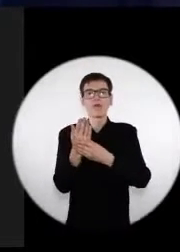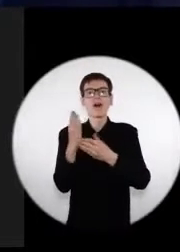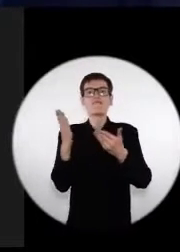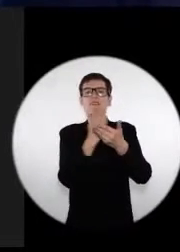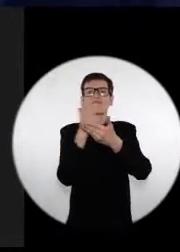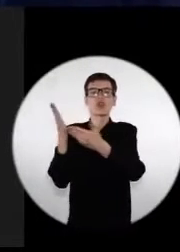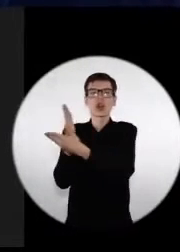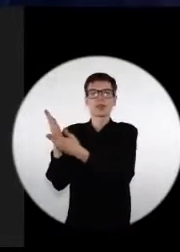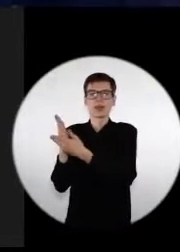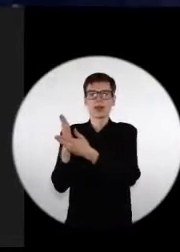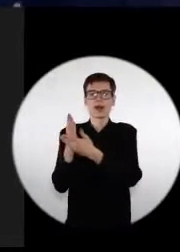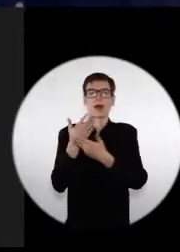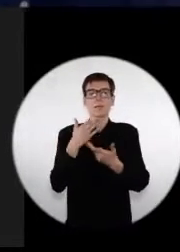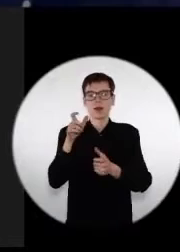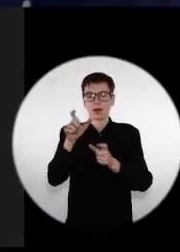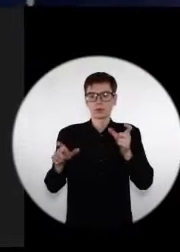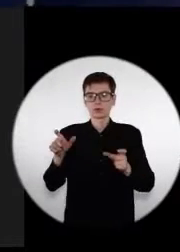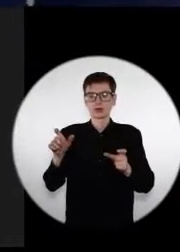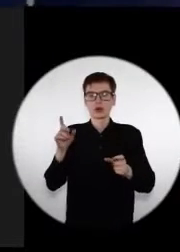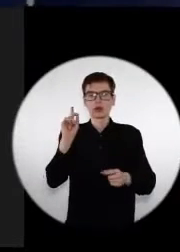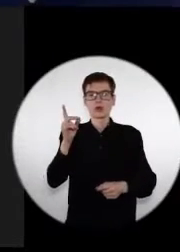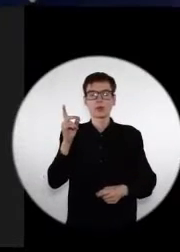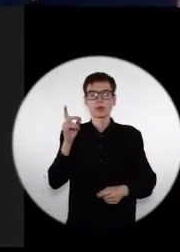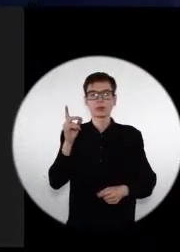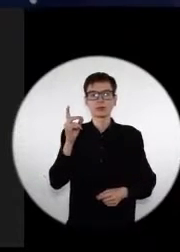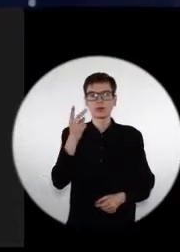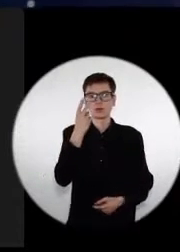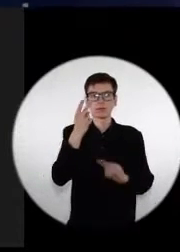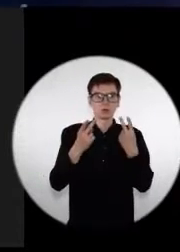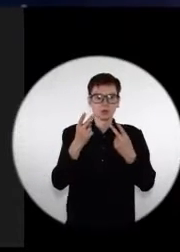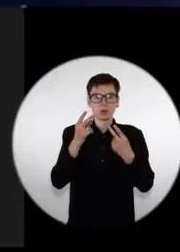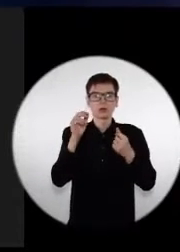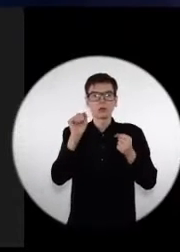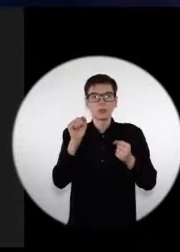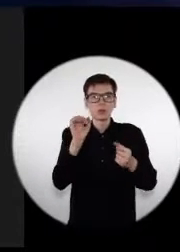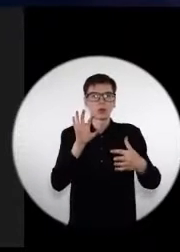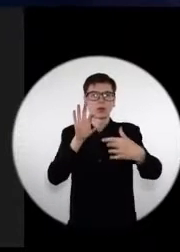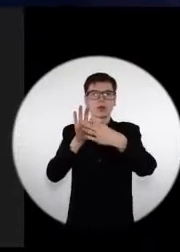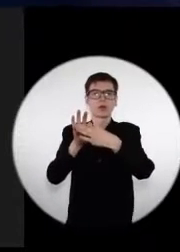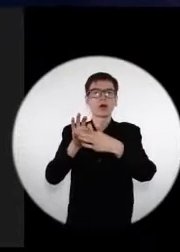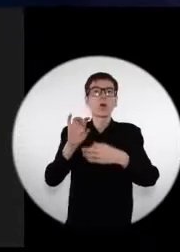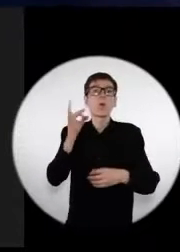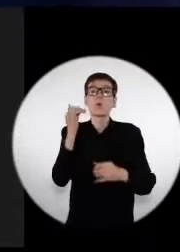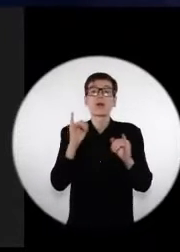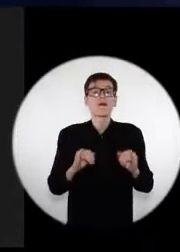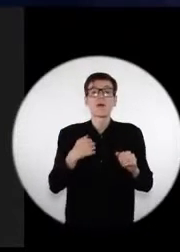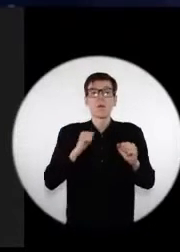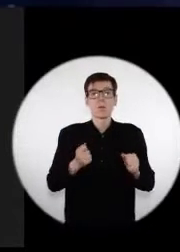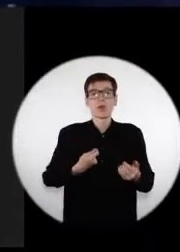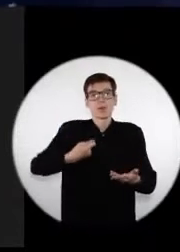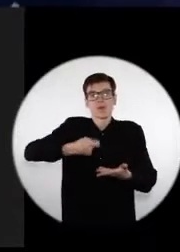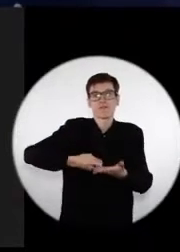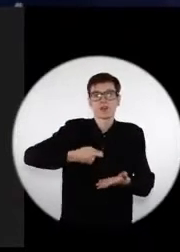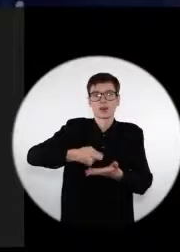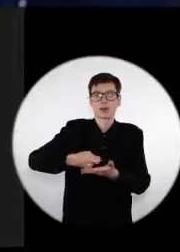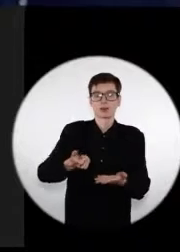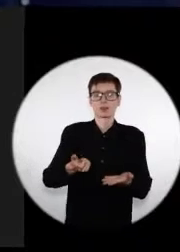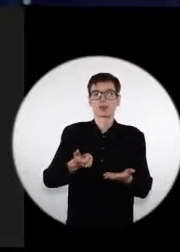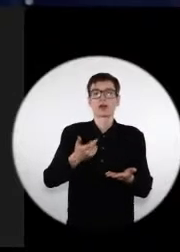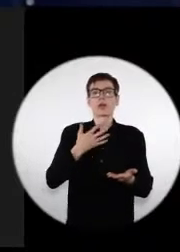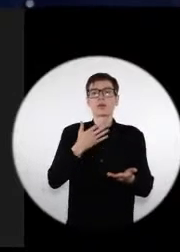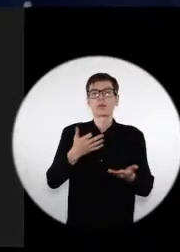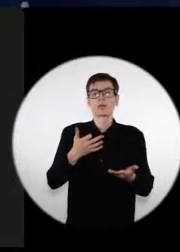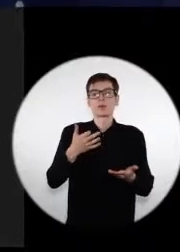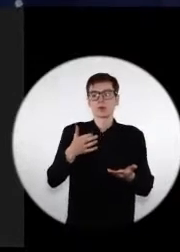y después agarramos un mismo libro y los audiolibros los donamos en la biblioteca que sirven a personas con discapacidad visual porque porque finalmente